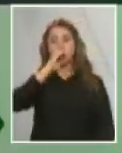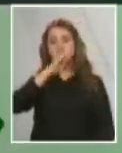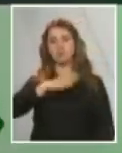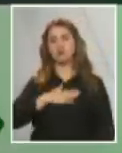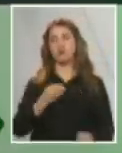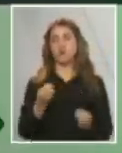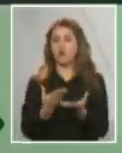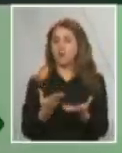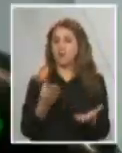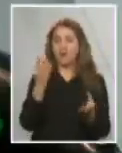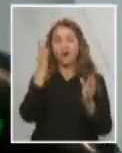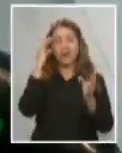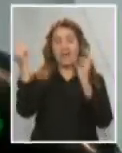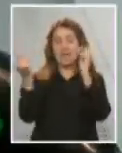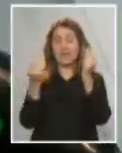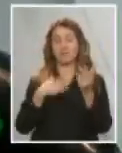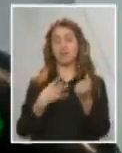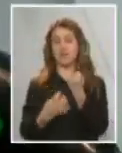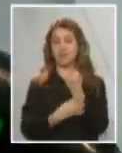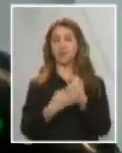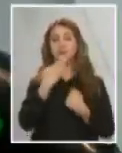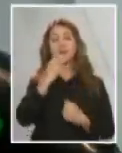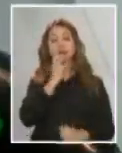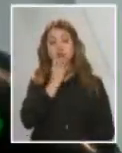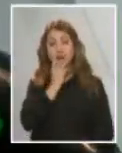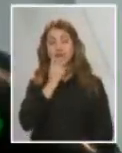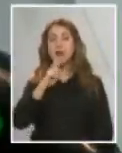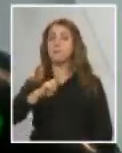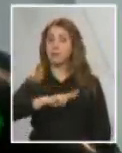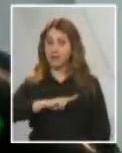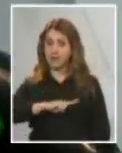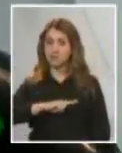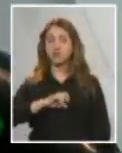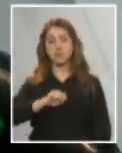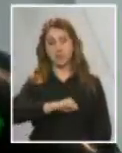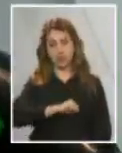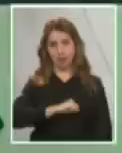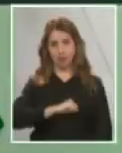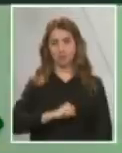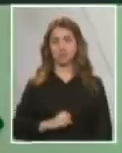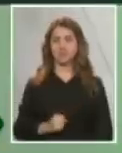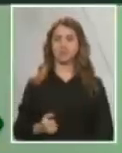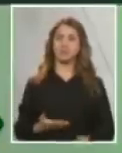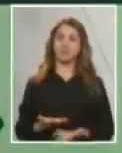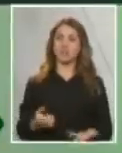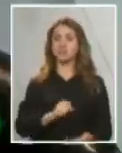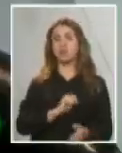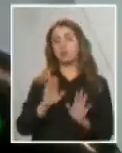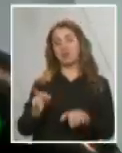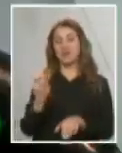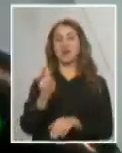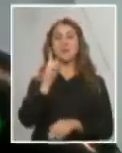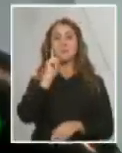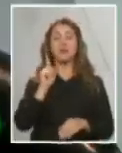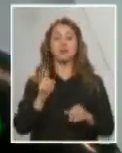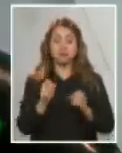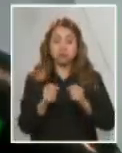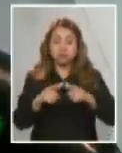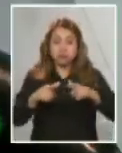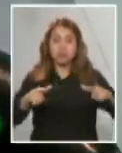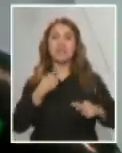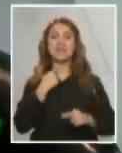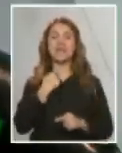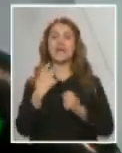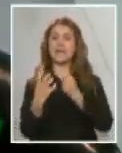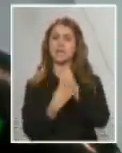por supuesto, obvio. También de Antofagasta, también de Valparaíso y de Santiago. Pero hay que decir que ha ido creciendo el interés